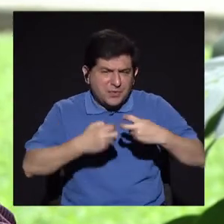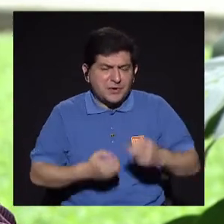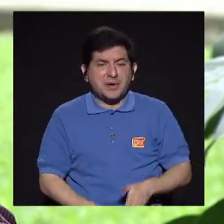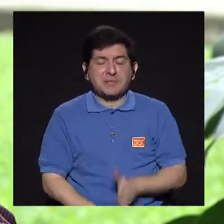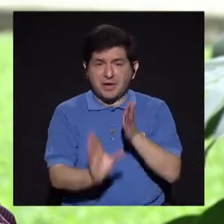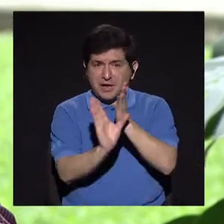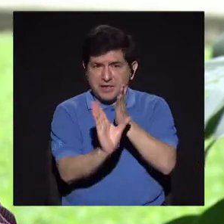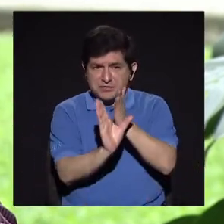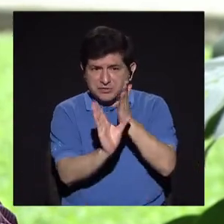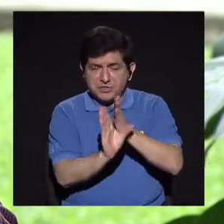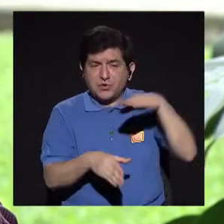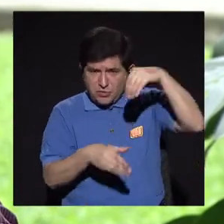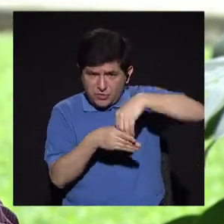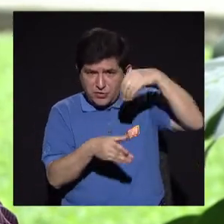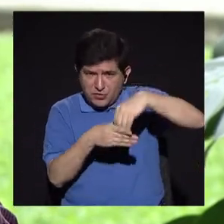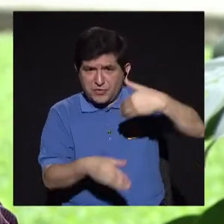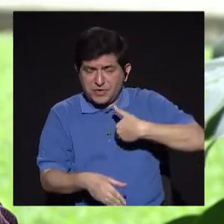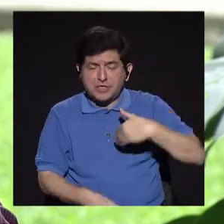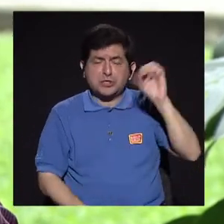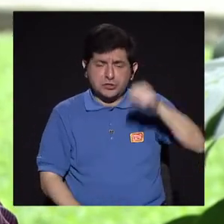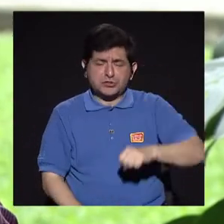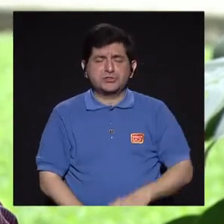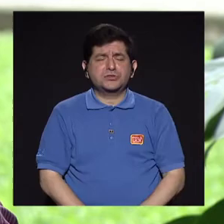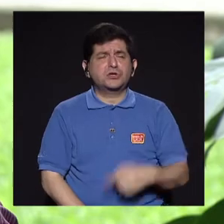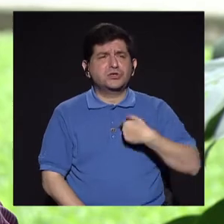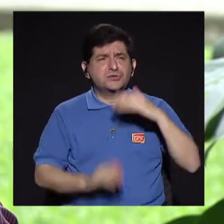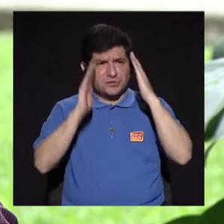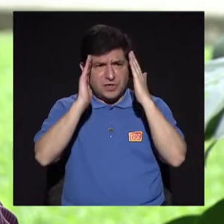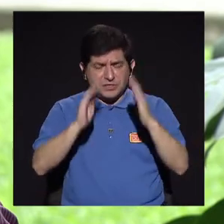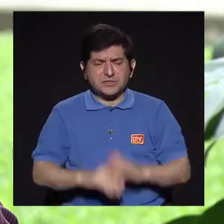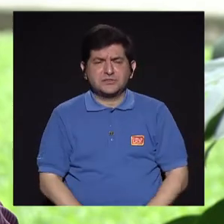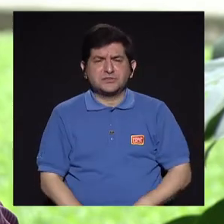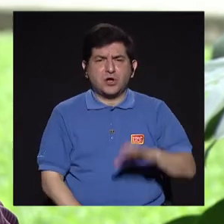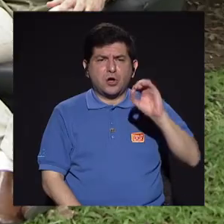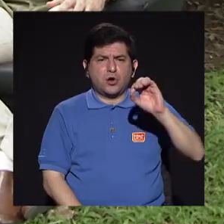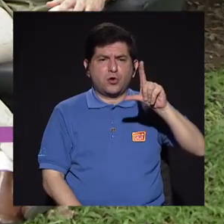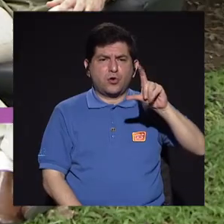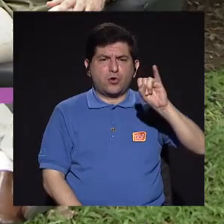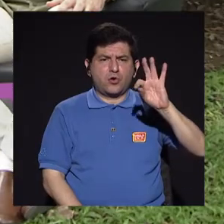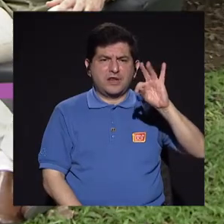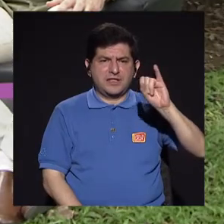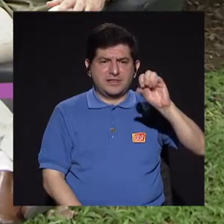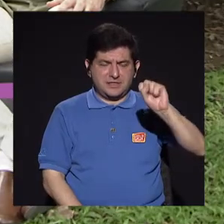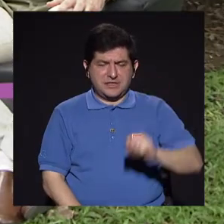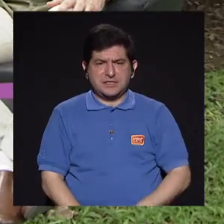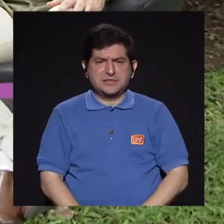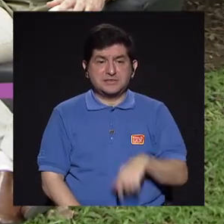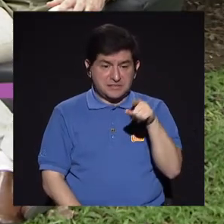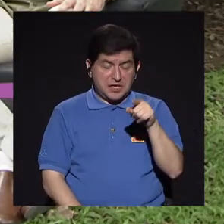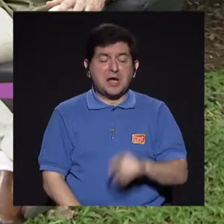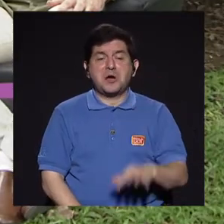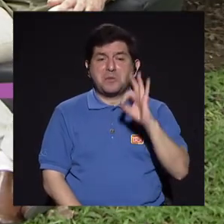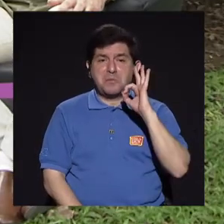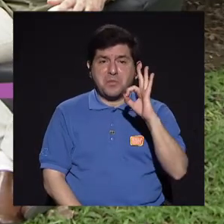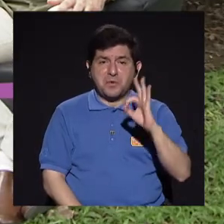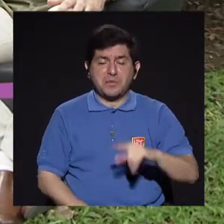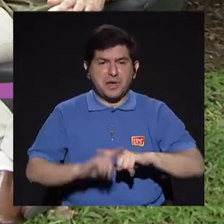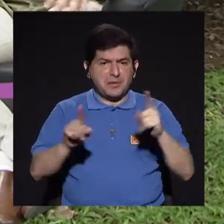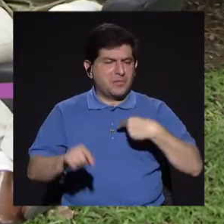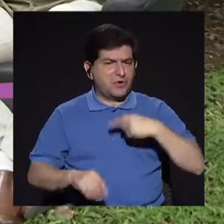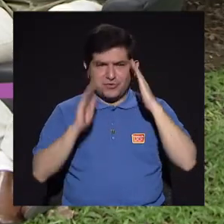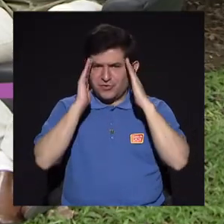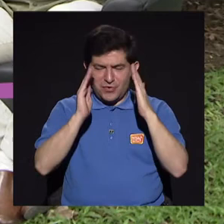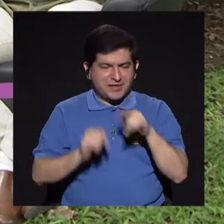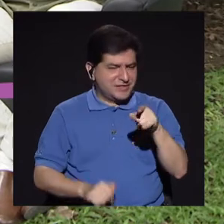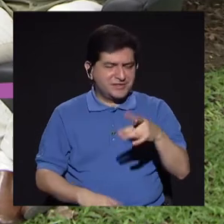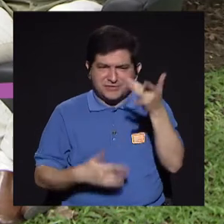psicológico. Por supuesto, por ejemplo, mira, yo traté una colitis ulcerativa de tipo idiopática con muy buena evolución. Pero yo no traté la colitis,